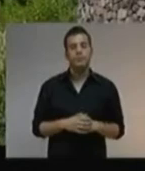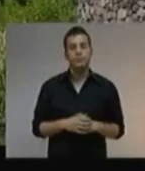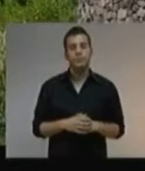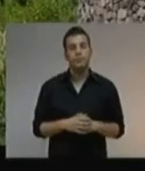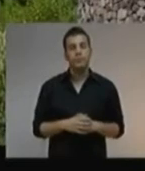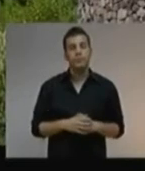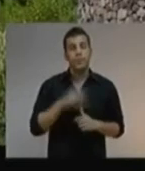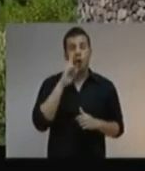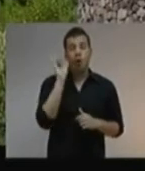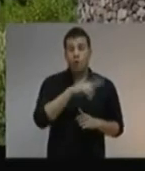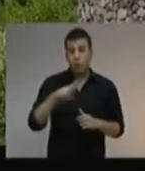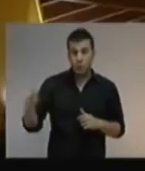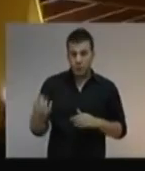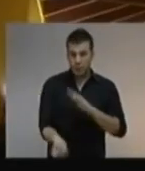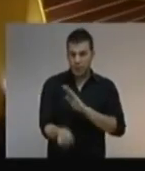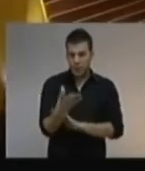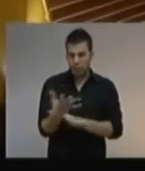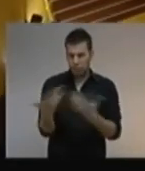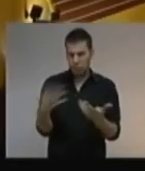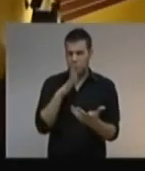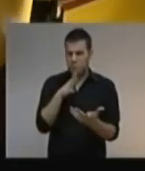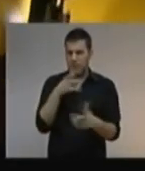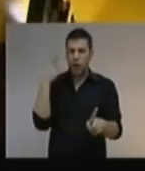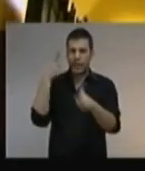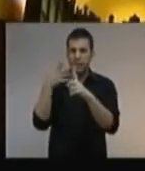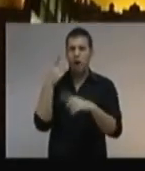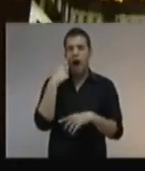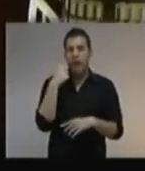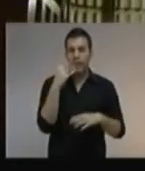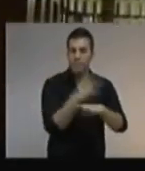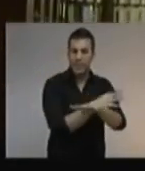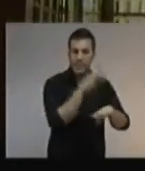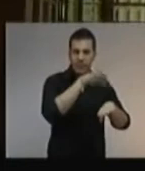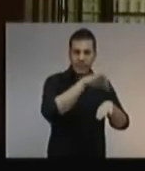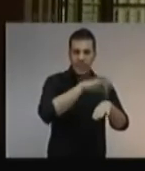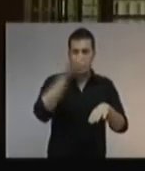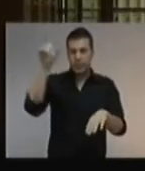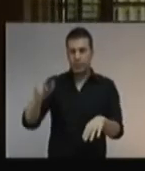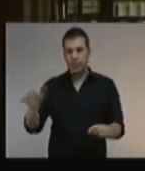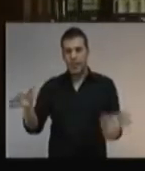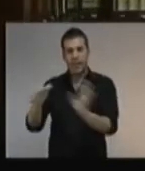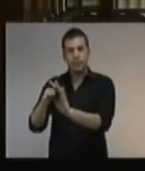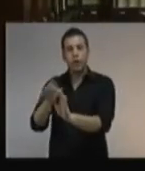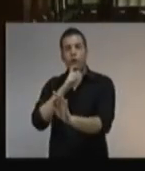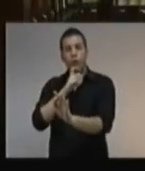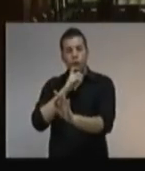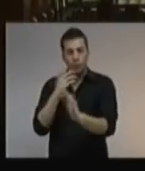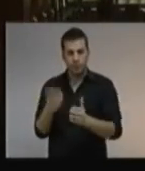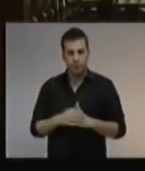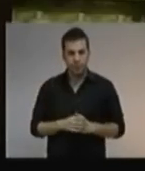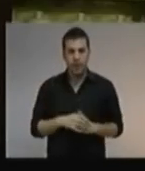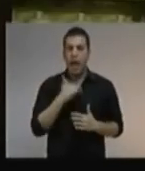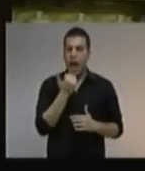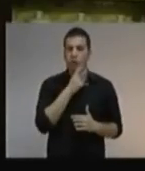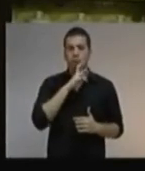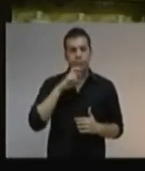Un museo creado con el objetivo de recordar la tradicional relación entre las plantas medicinales y el hombre. Una de las joyas